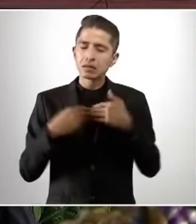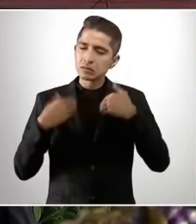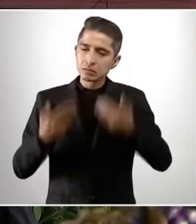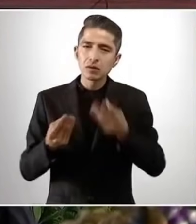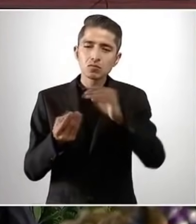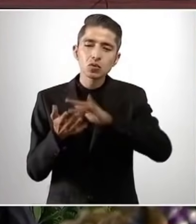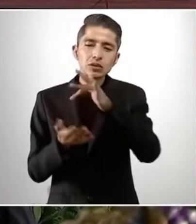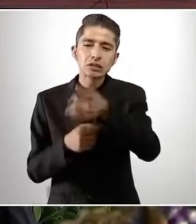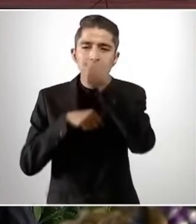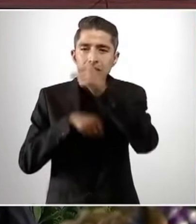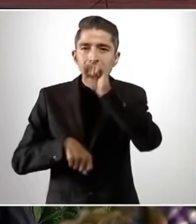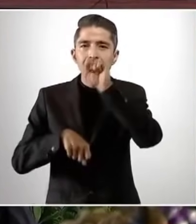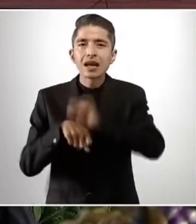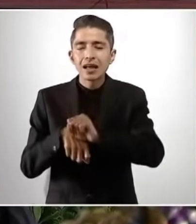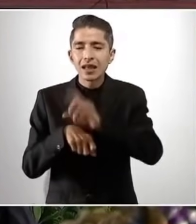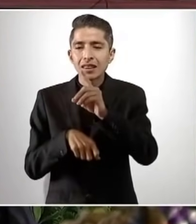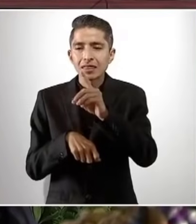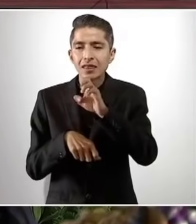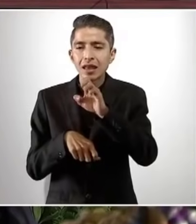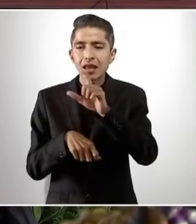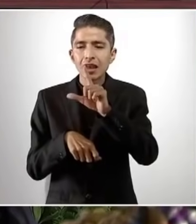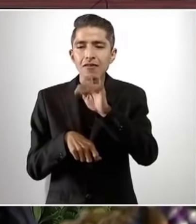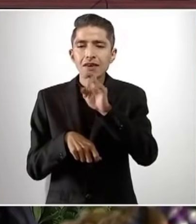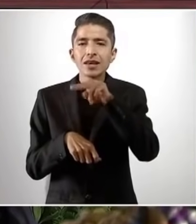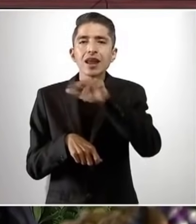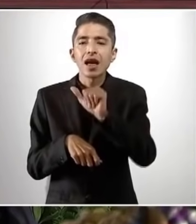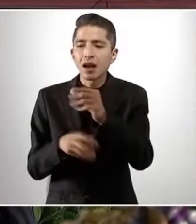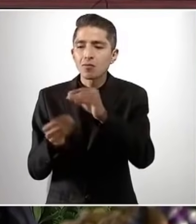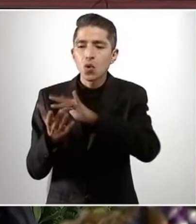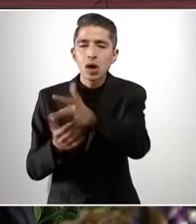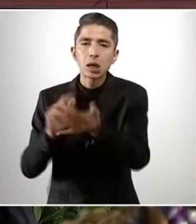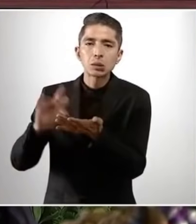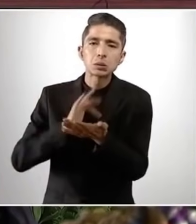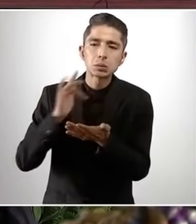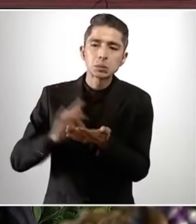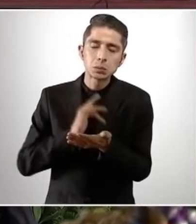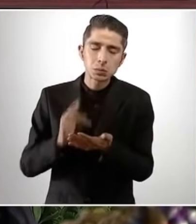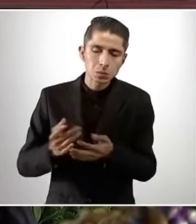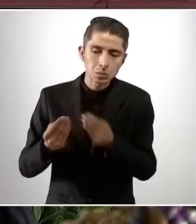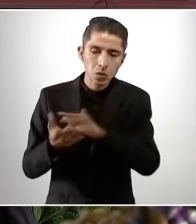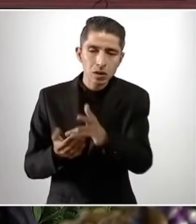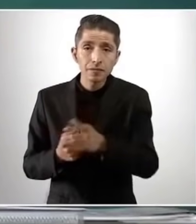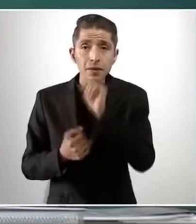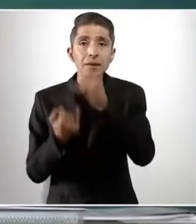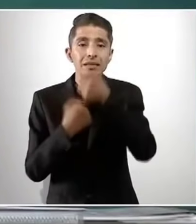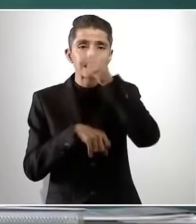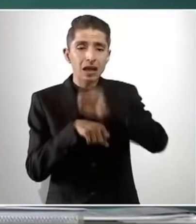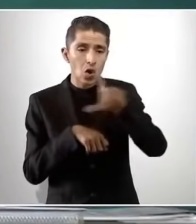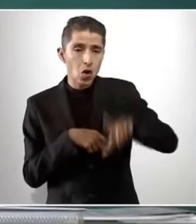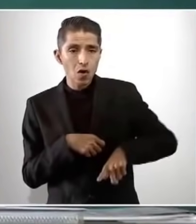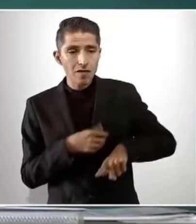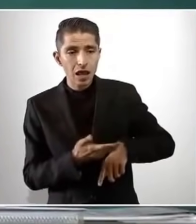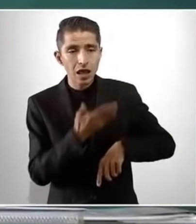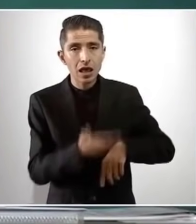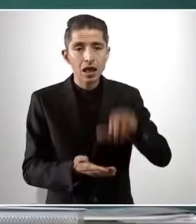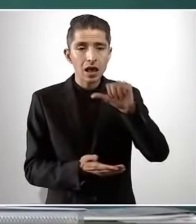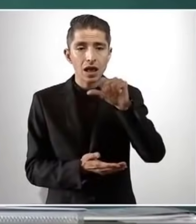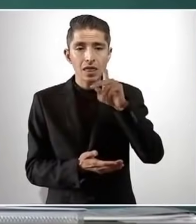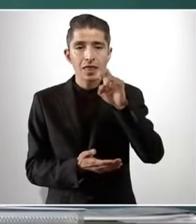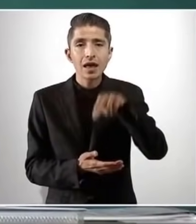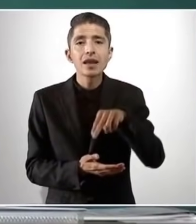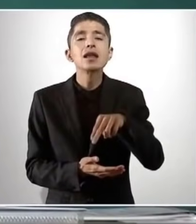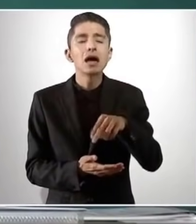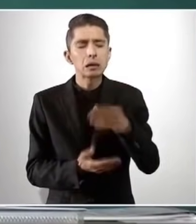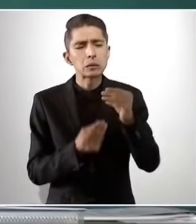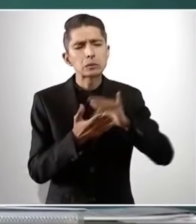a la secretaria Delfina, gracias por el apoyo, también por supuesto al secretario de Gobernación, a Dan Augusto, que